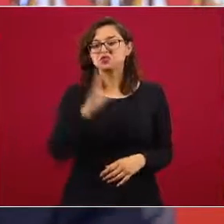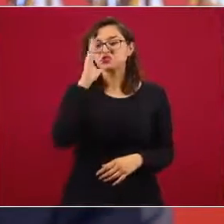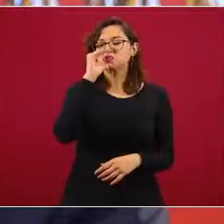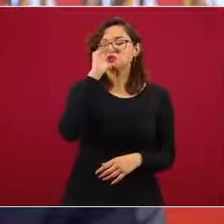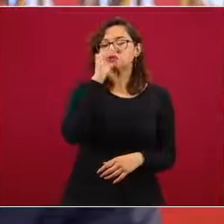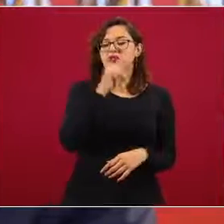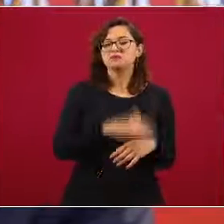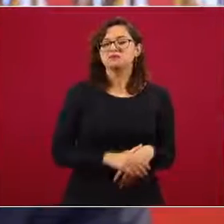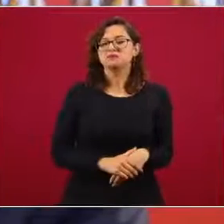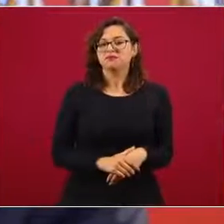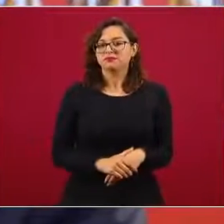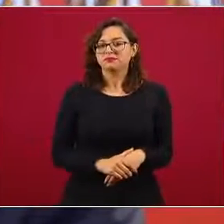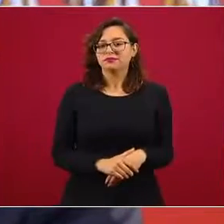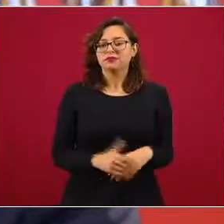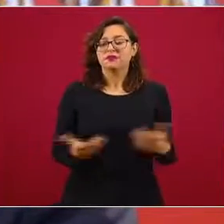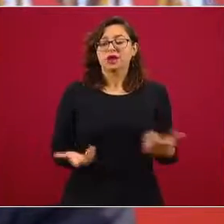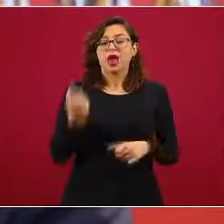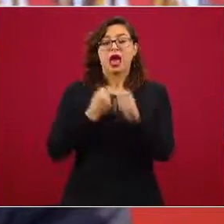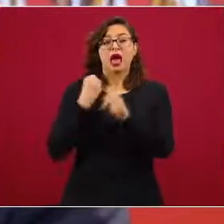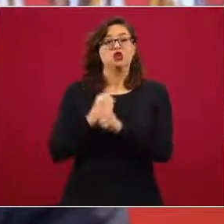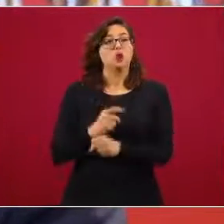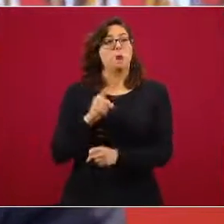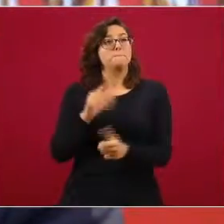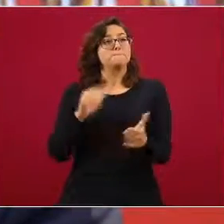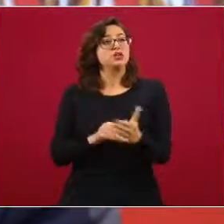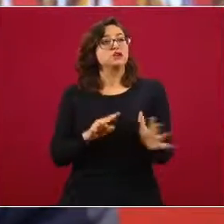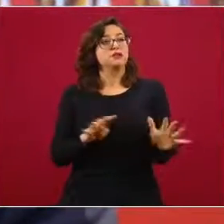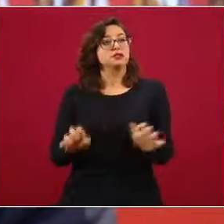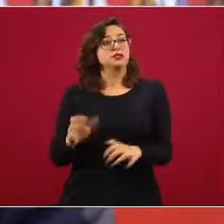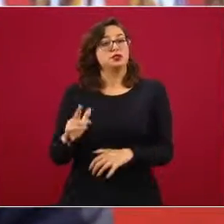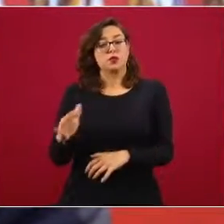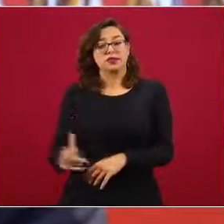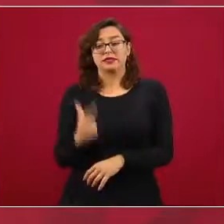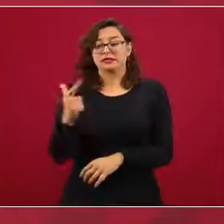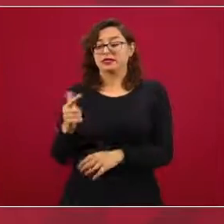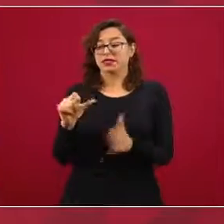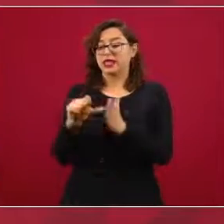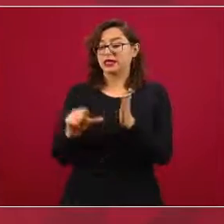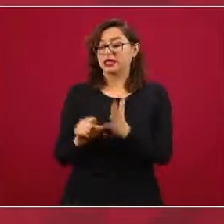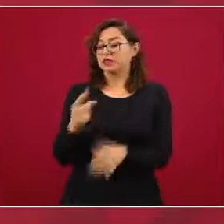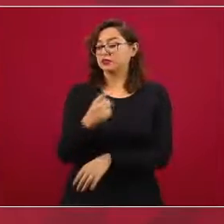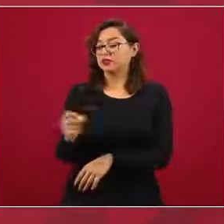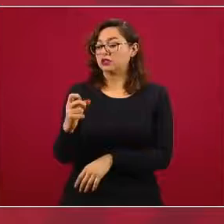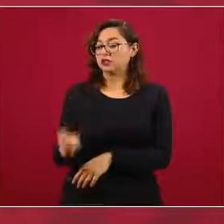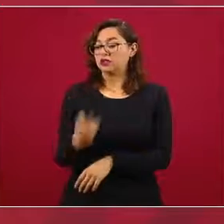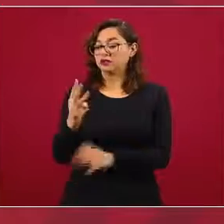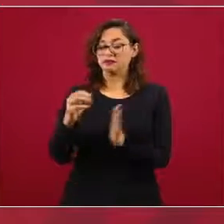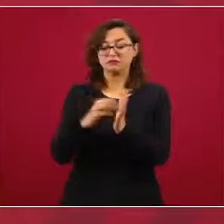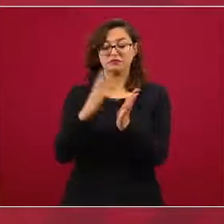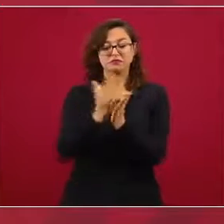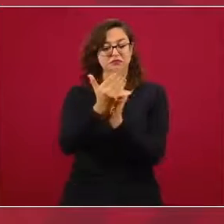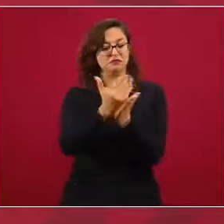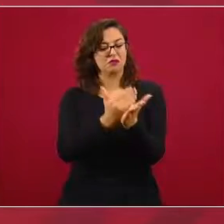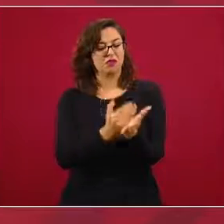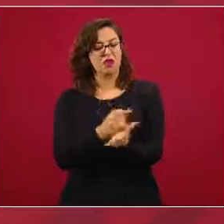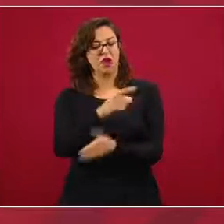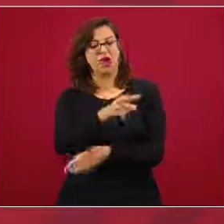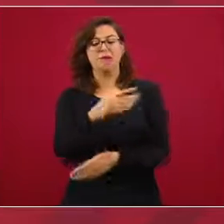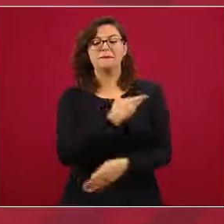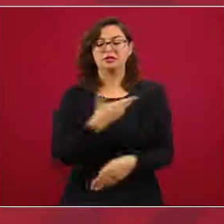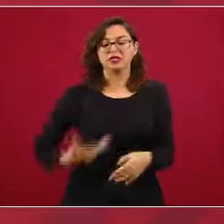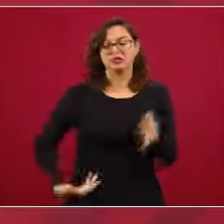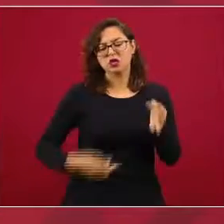de 1857, en el artículo 103, establecía que al presidente solo se le podía